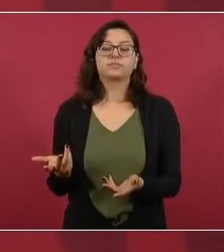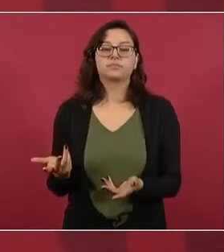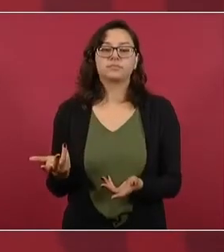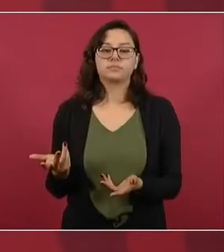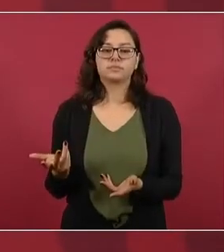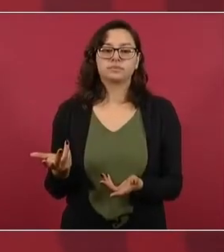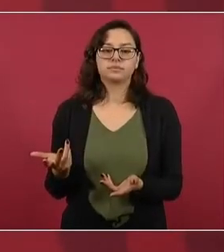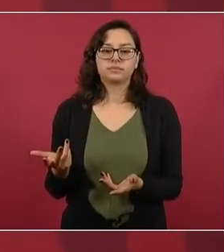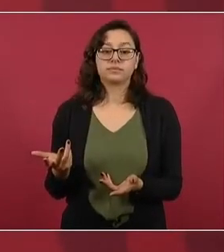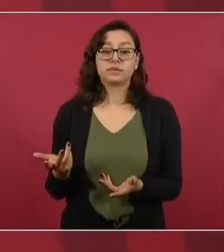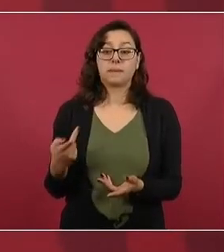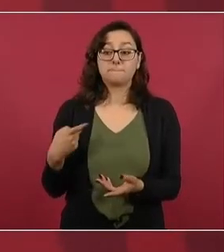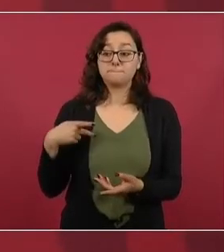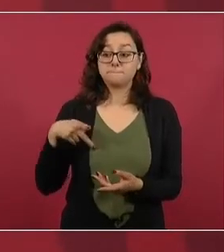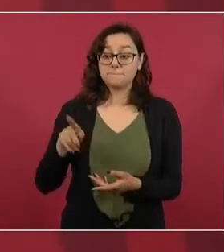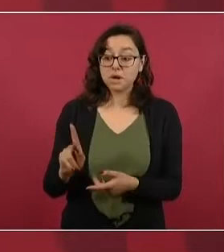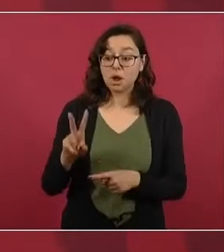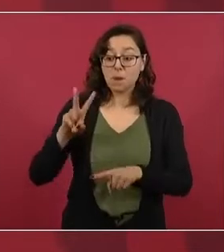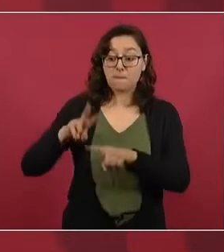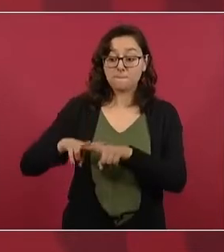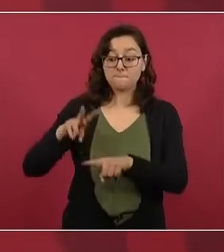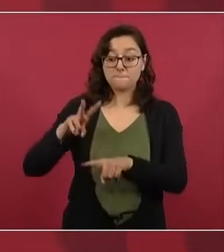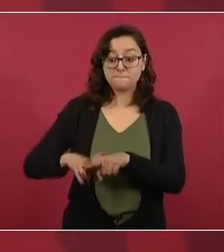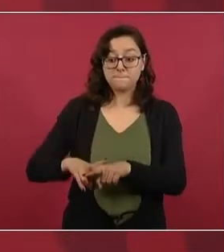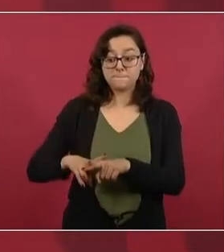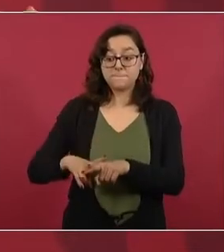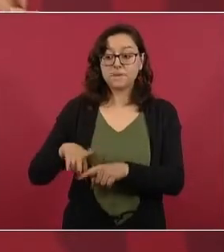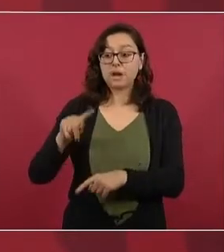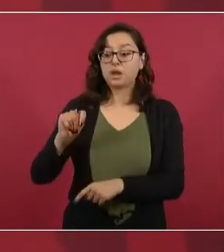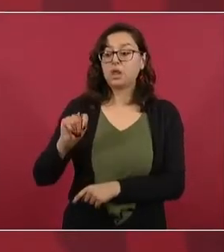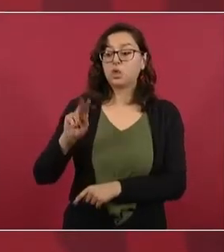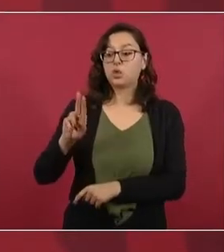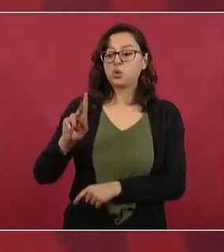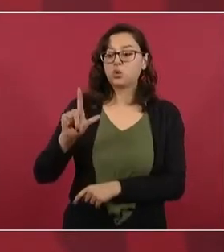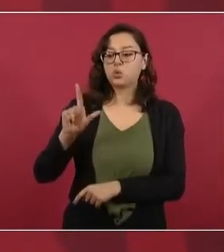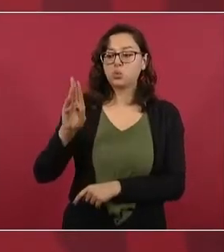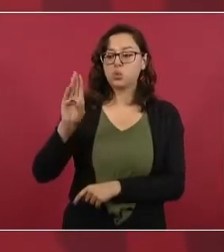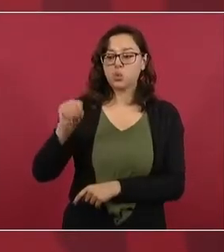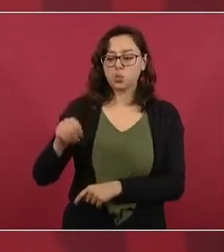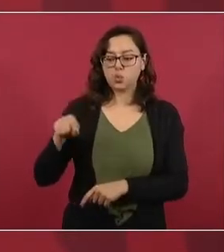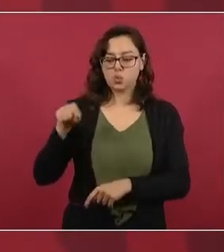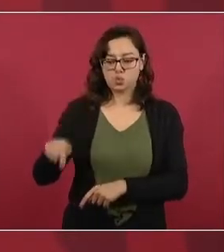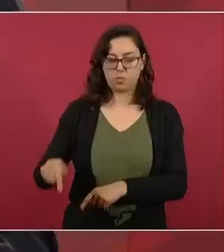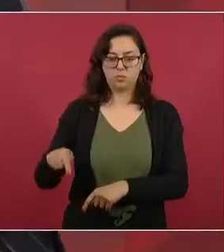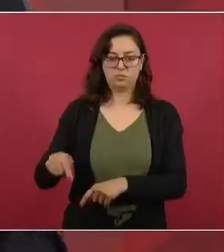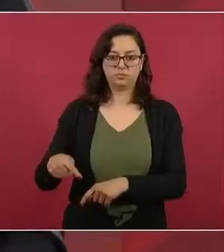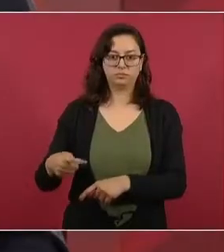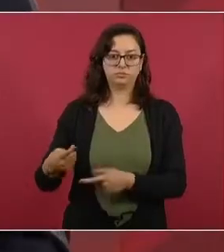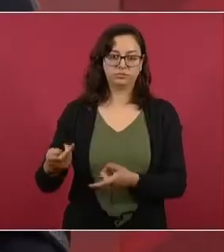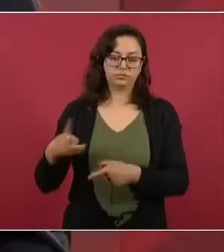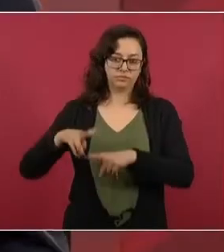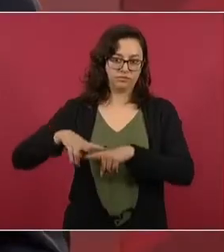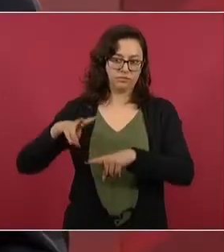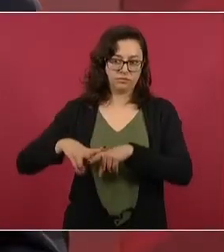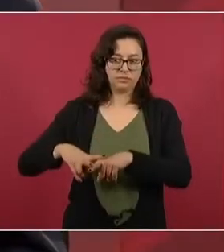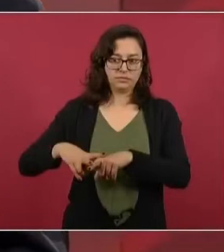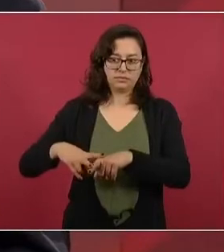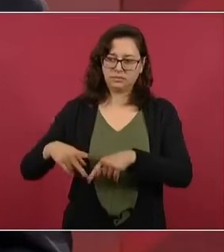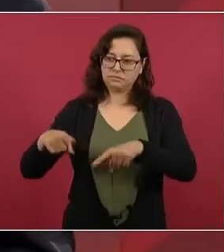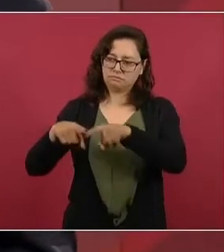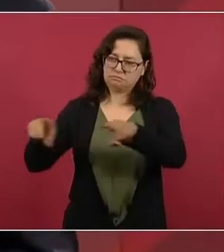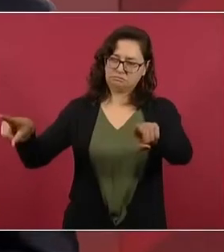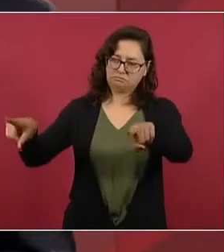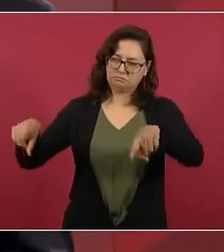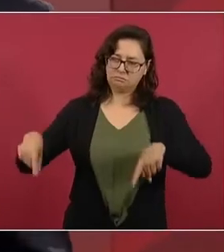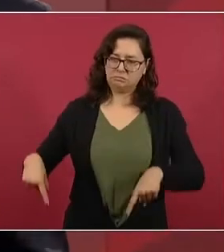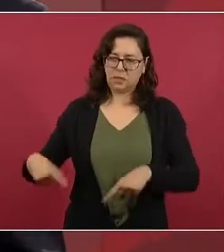El parque del jaguar en Tulum es una superficie